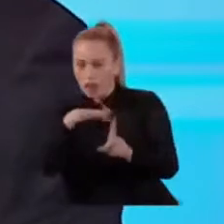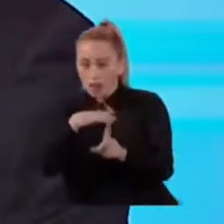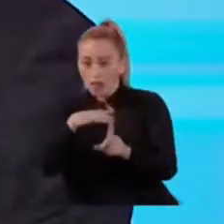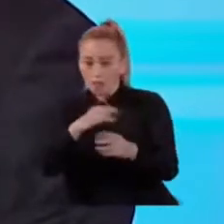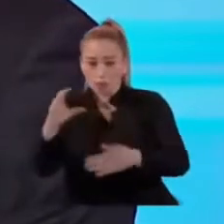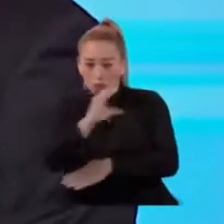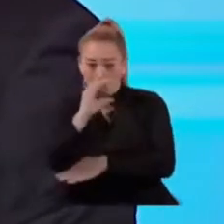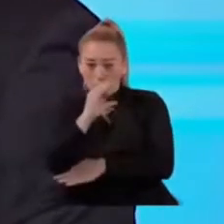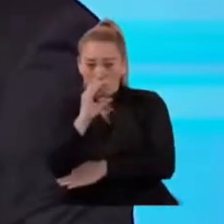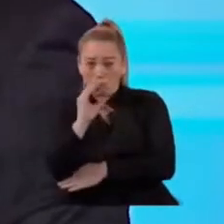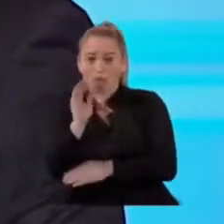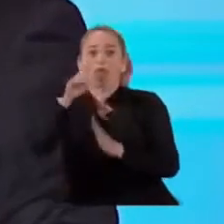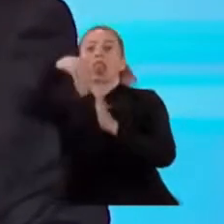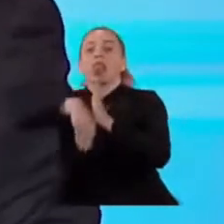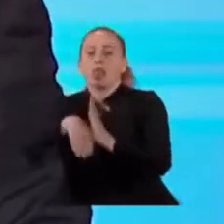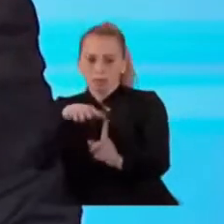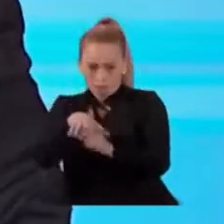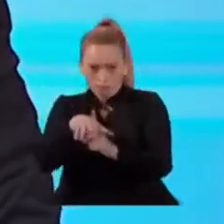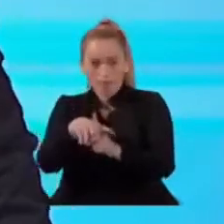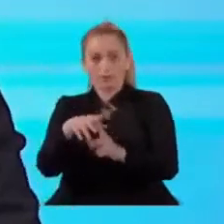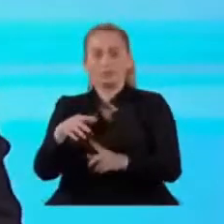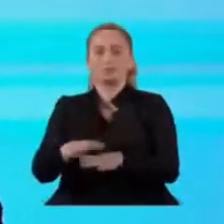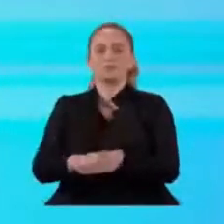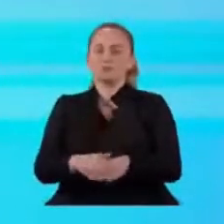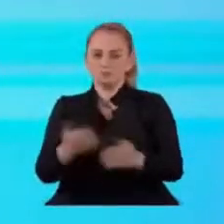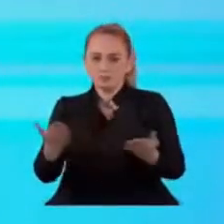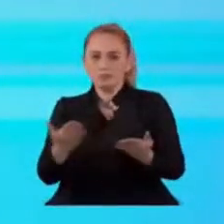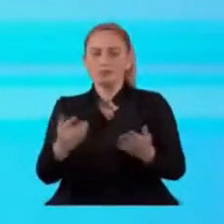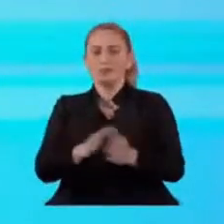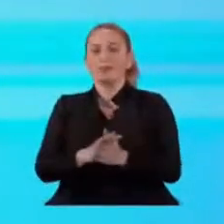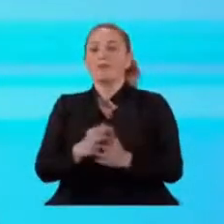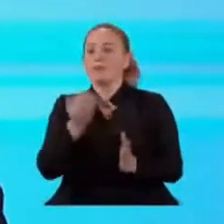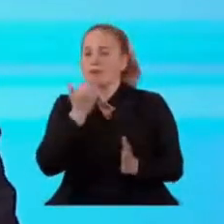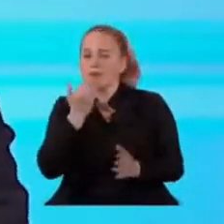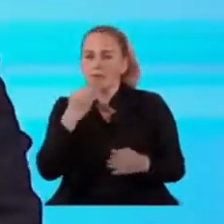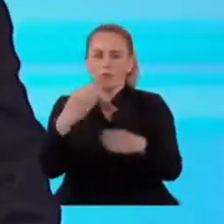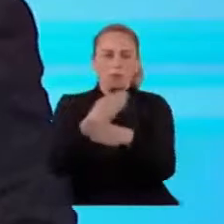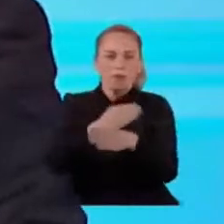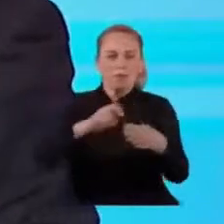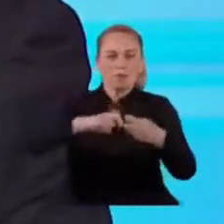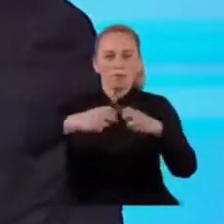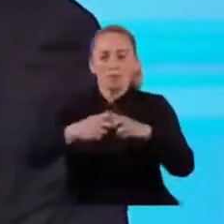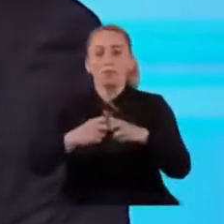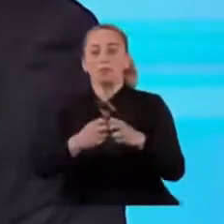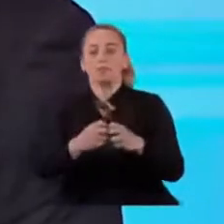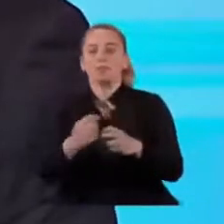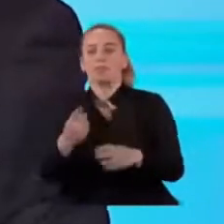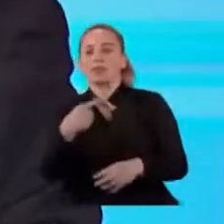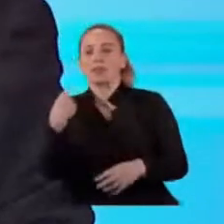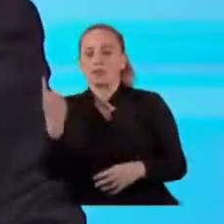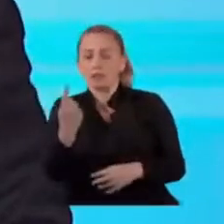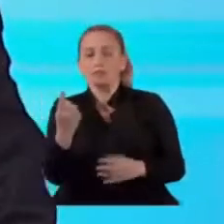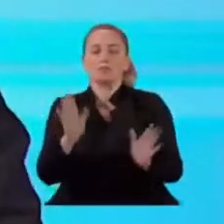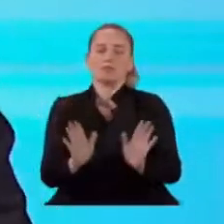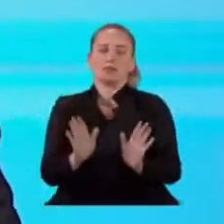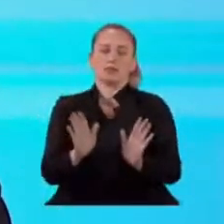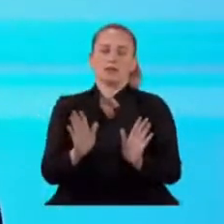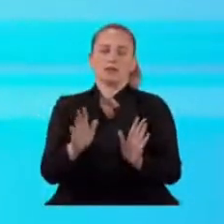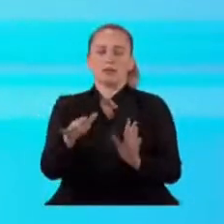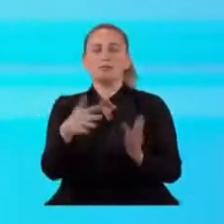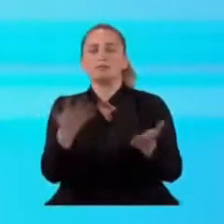a Colombia. Por encima de tantas nubes pasajeras, algunas de ellas con tempestades